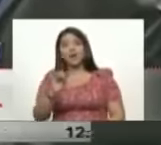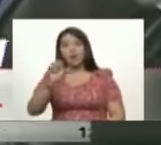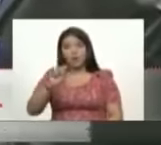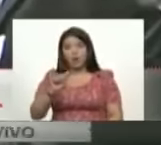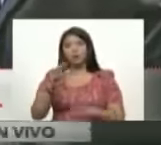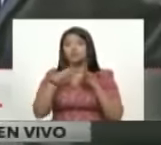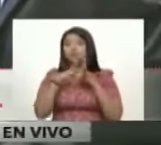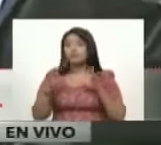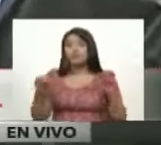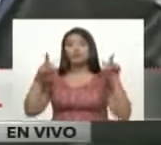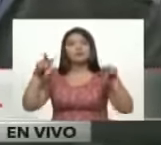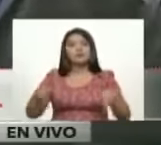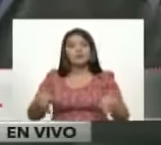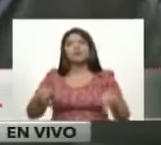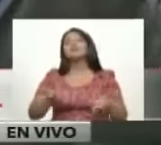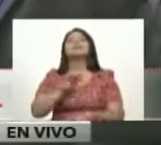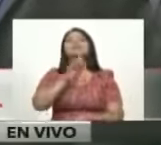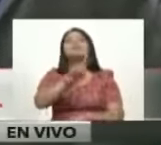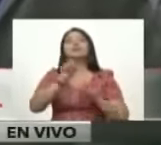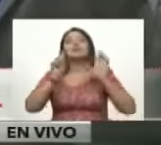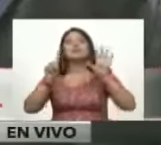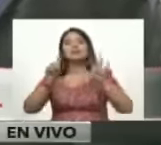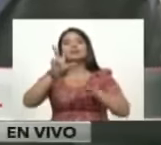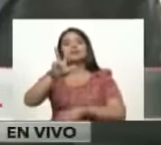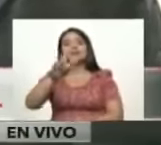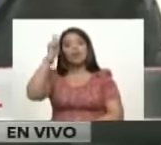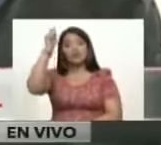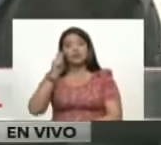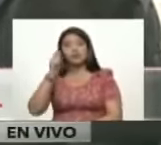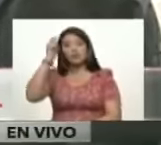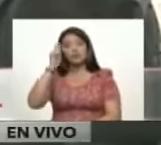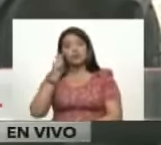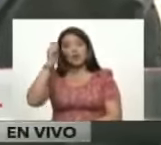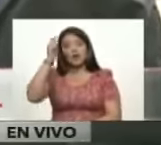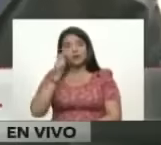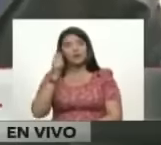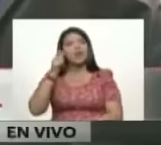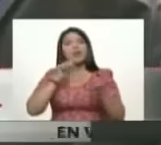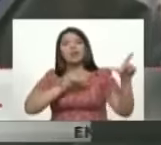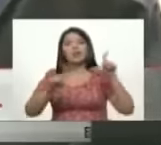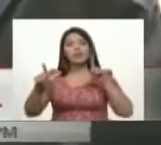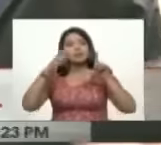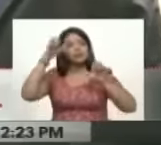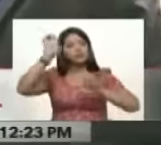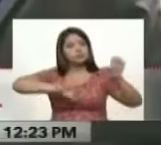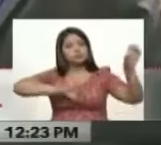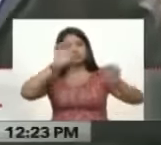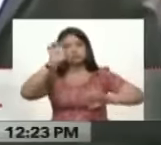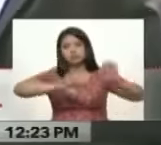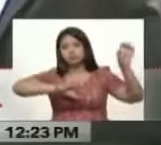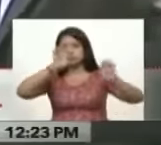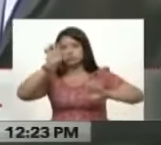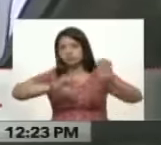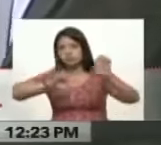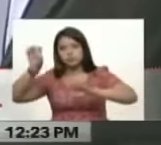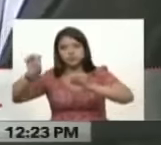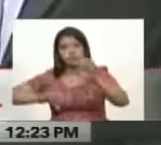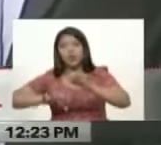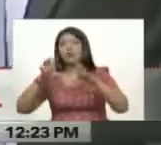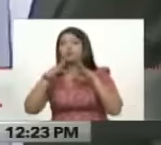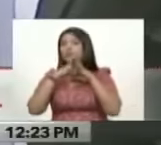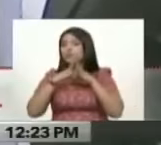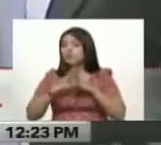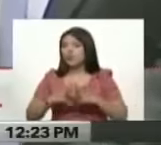Presentes 163 diputados, fueron chequeados, revisados el credencial de